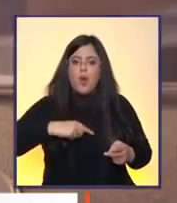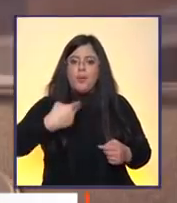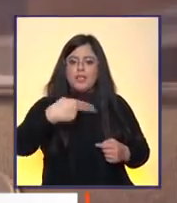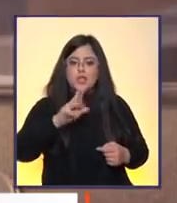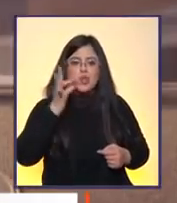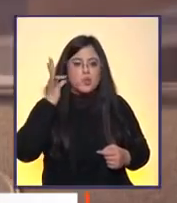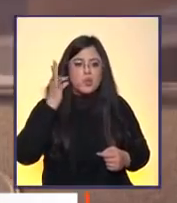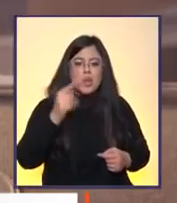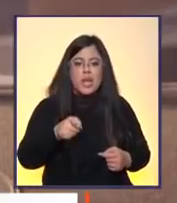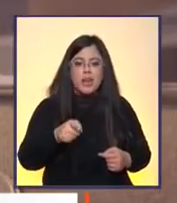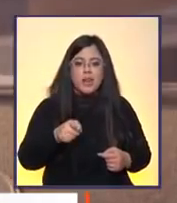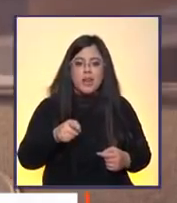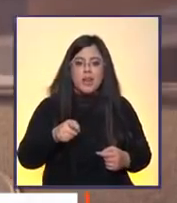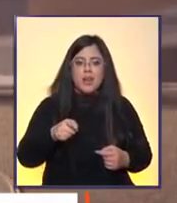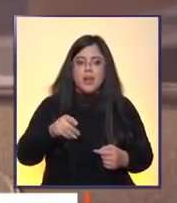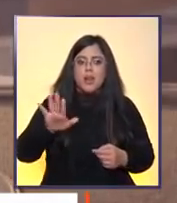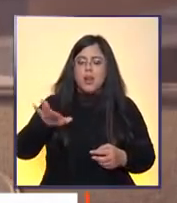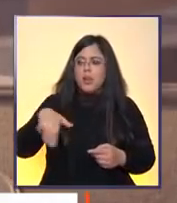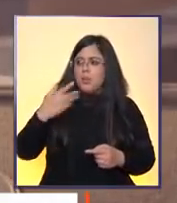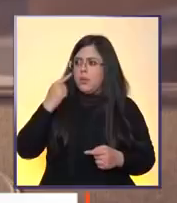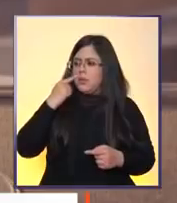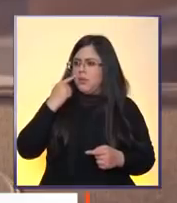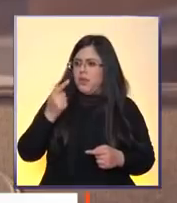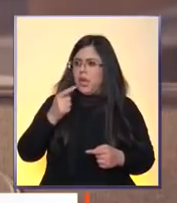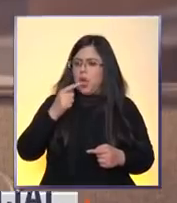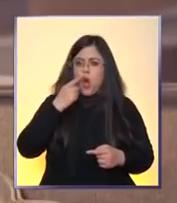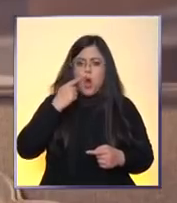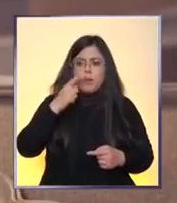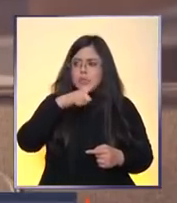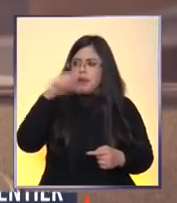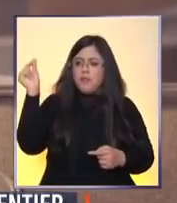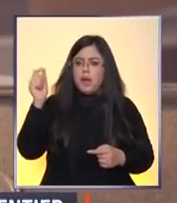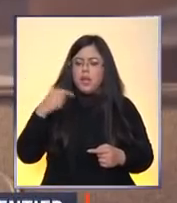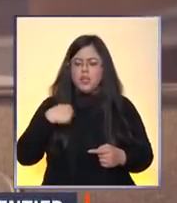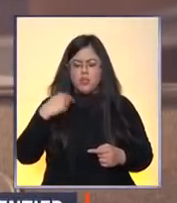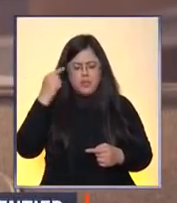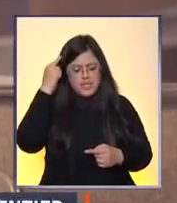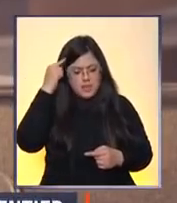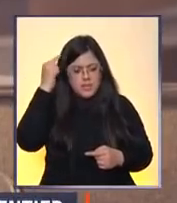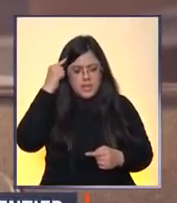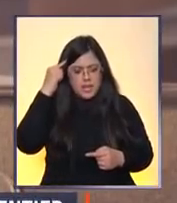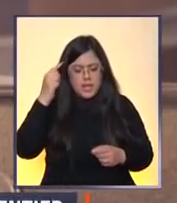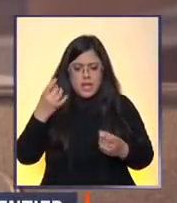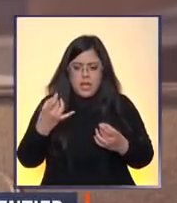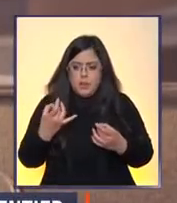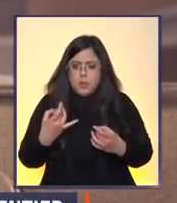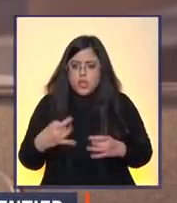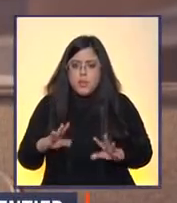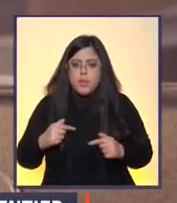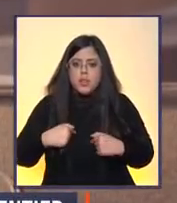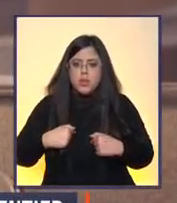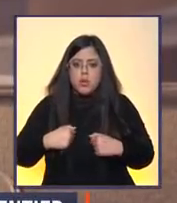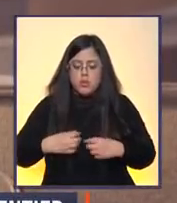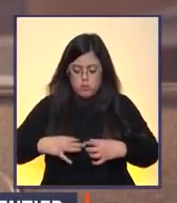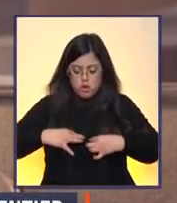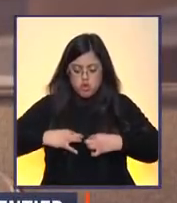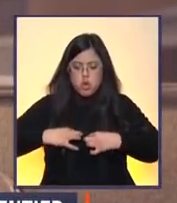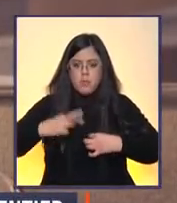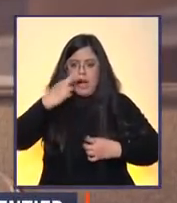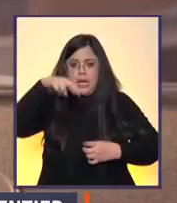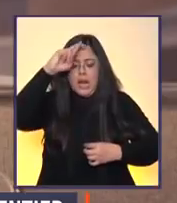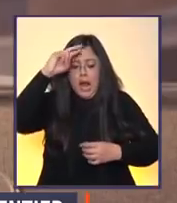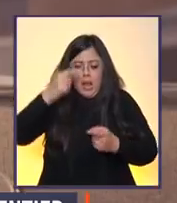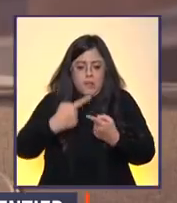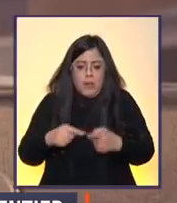Después que él se fue, yo me miré, pues yo pensé que a lo mejor, no sé, como me había vestido rara, distinta, algo